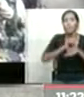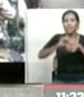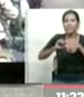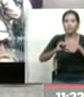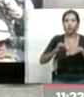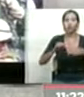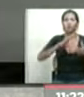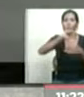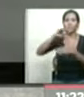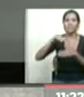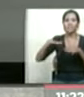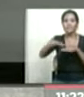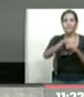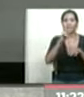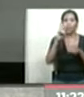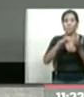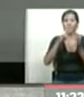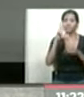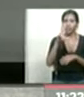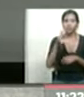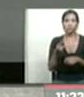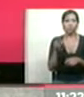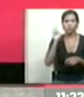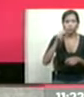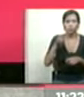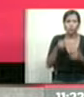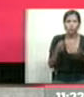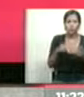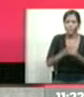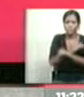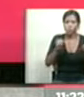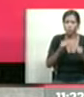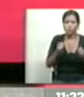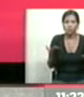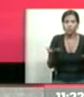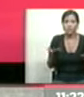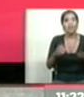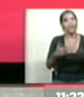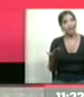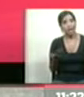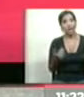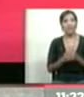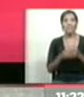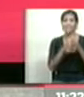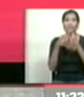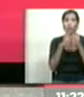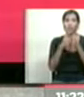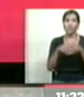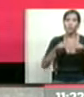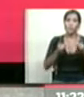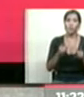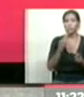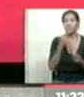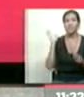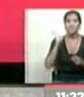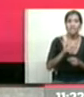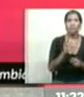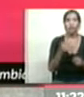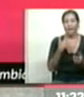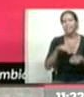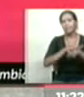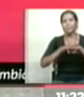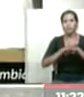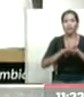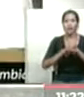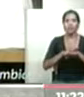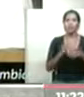Desierto en el año 2003? ¿Qué? ¿Nunca hubo armas de destrucción masiva? Claro, fue una mentirilla blanca de Estados Unidos, pero como viene de ellos, hay que perdonarla. En